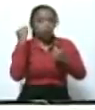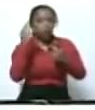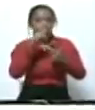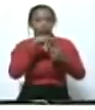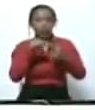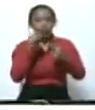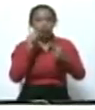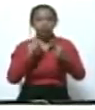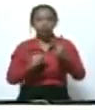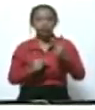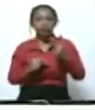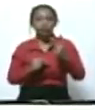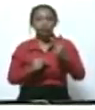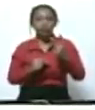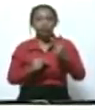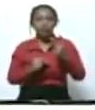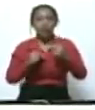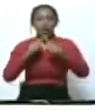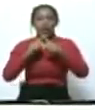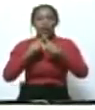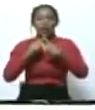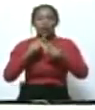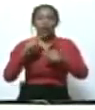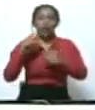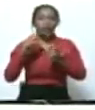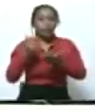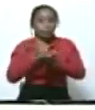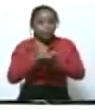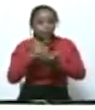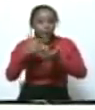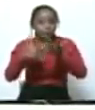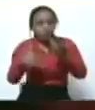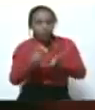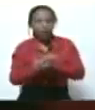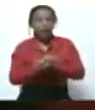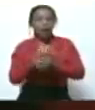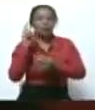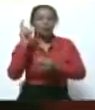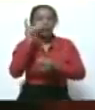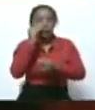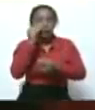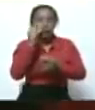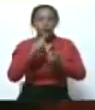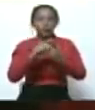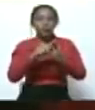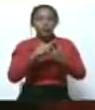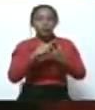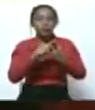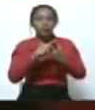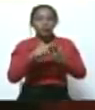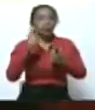González, sexodiversidad, PSUV Isamari Matute, por la JPSUV Isaura Guzmán,